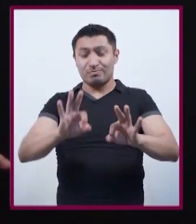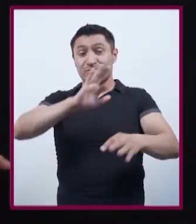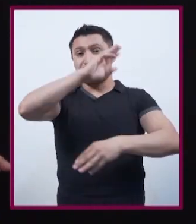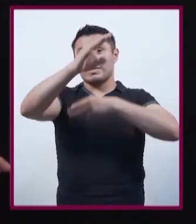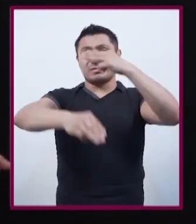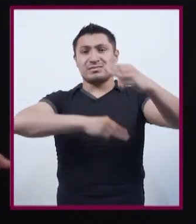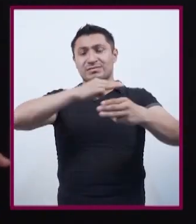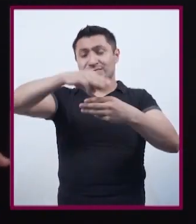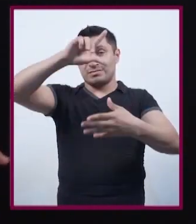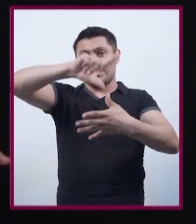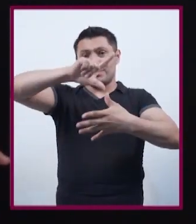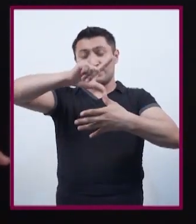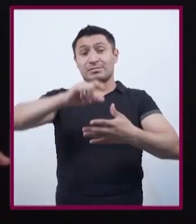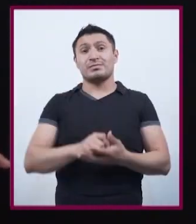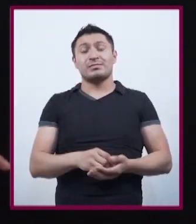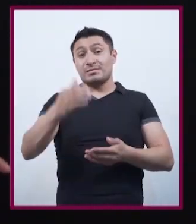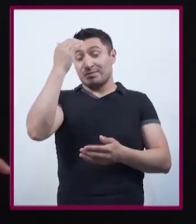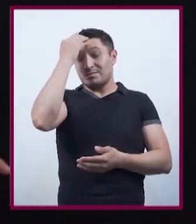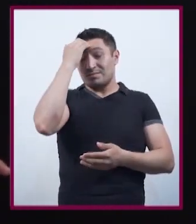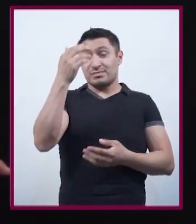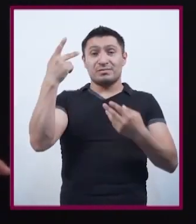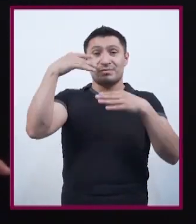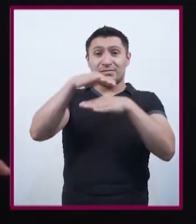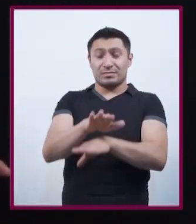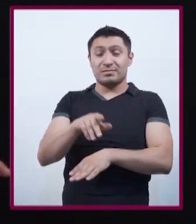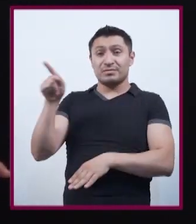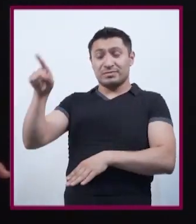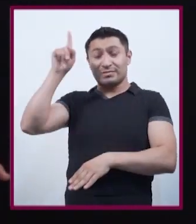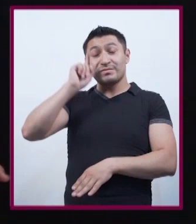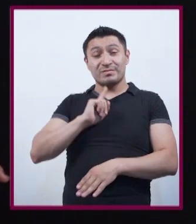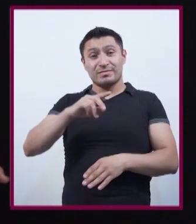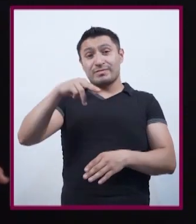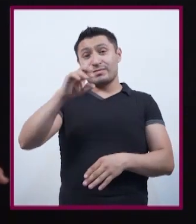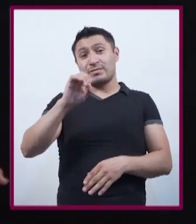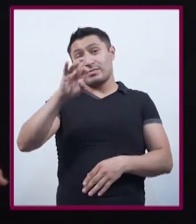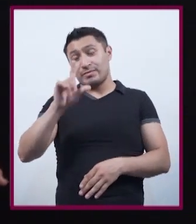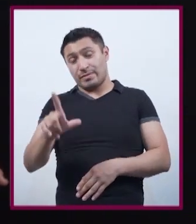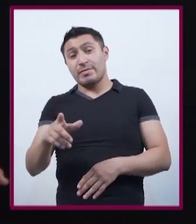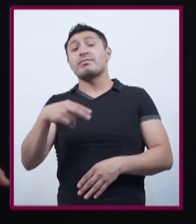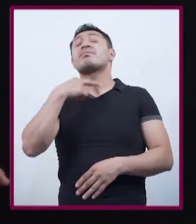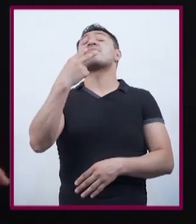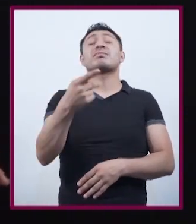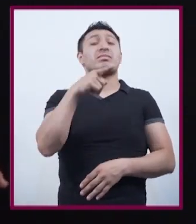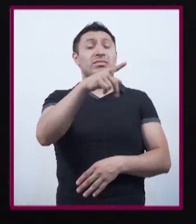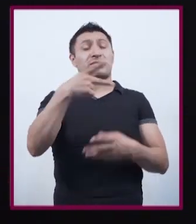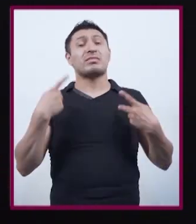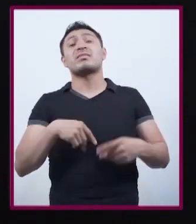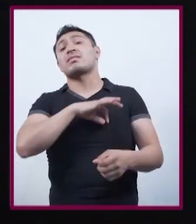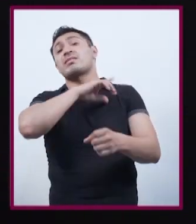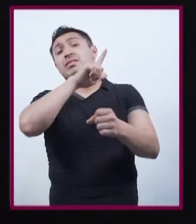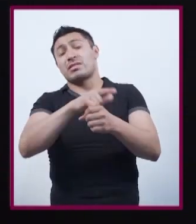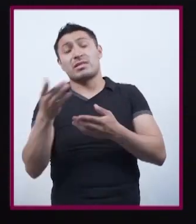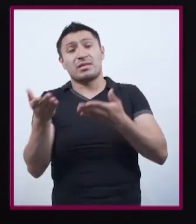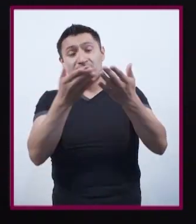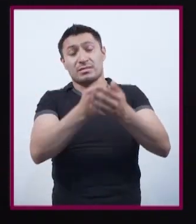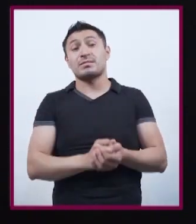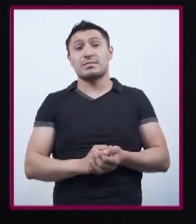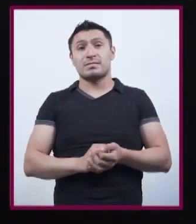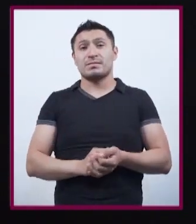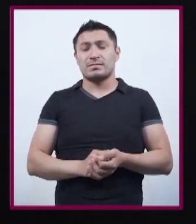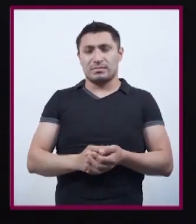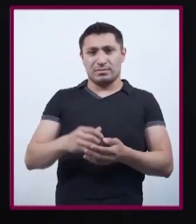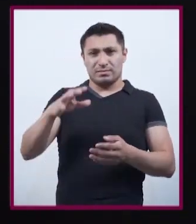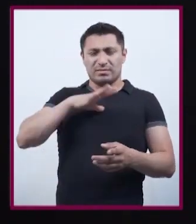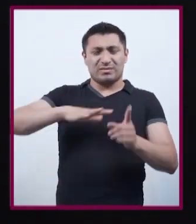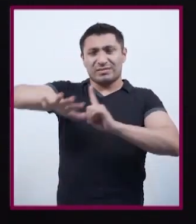hizo de su nombre un símbolo de las aspiraciones de todo el mundo latinoamericano. Conozcamos más acerca de nuestra escritora